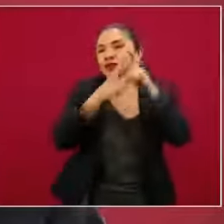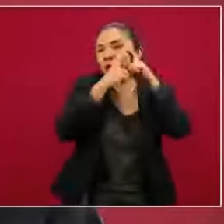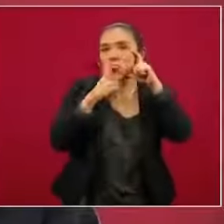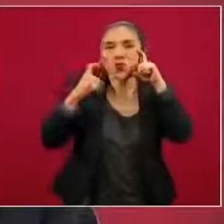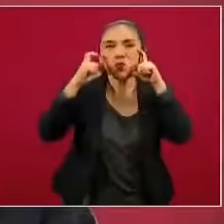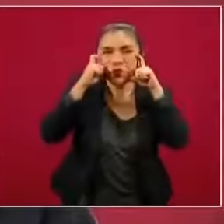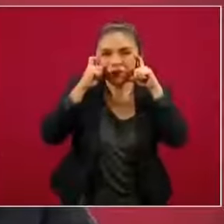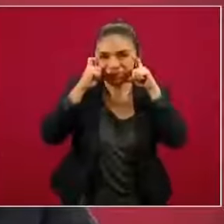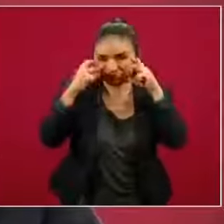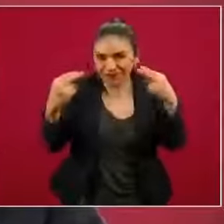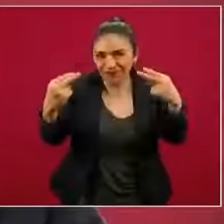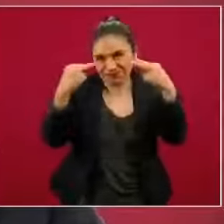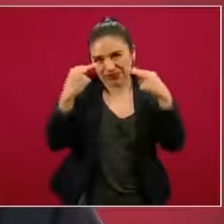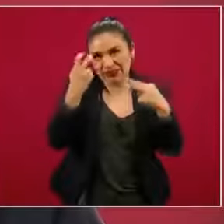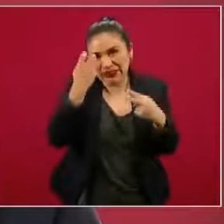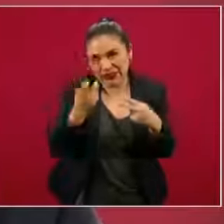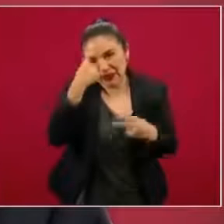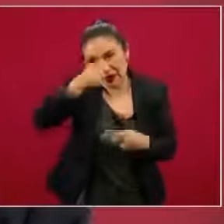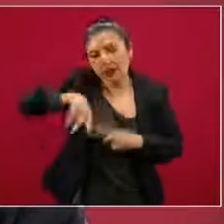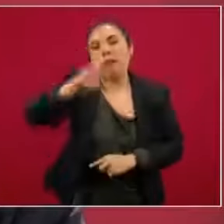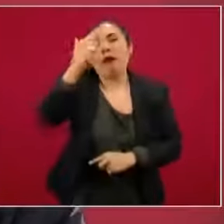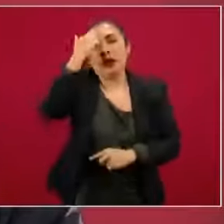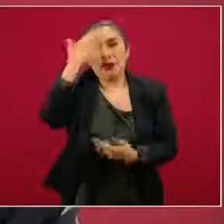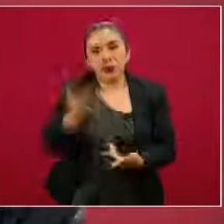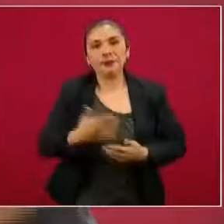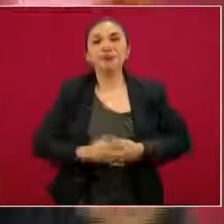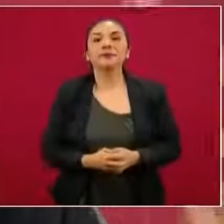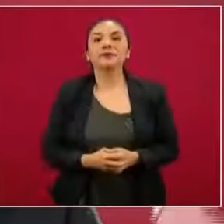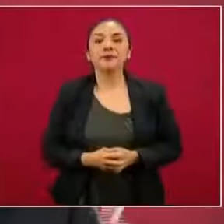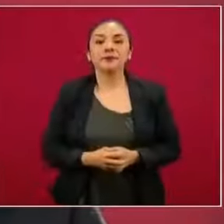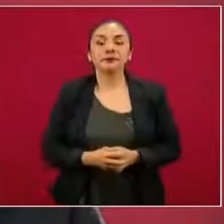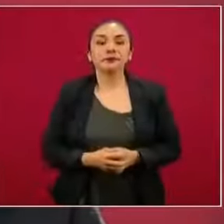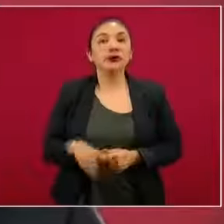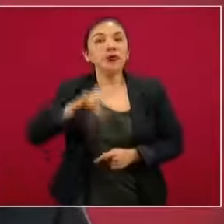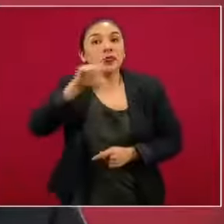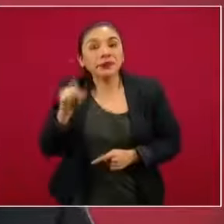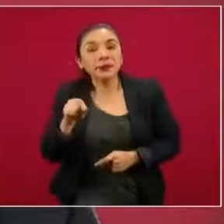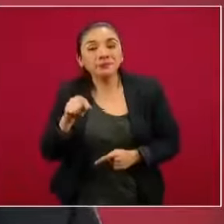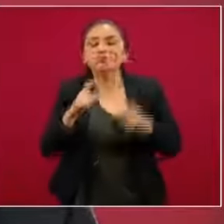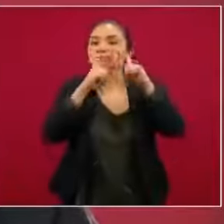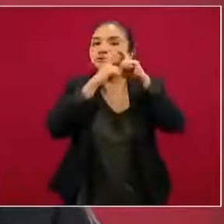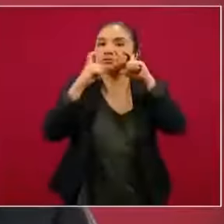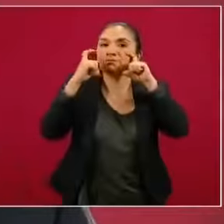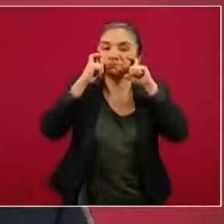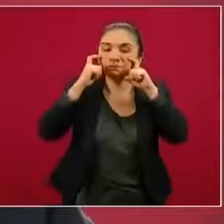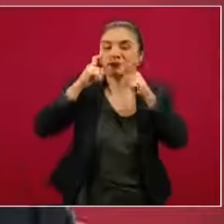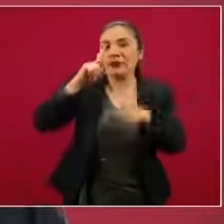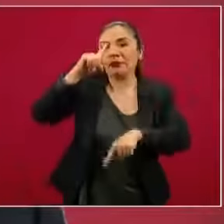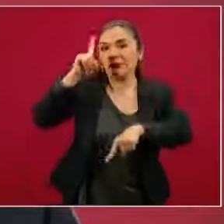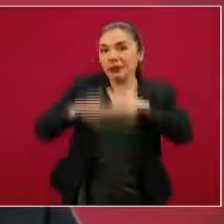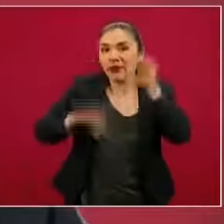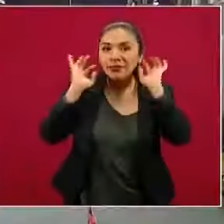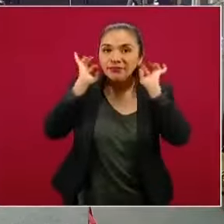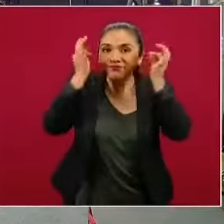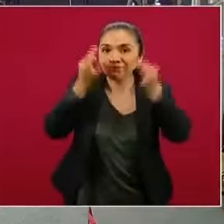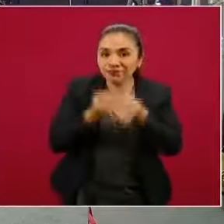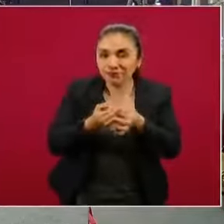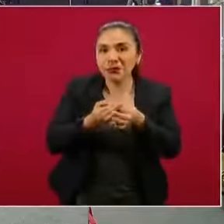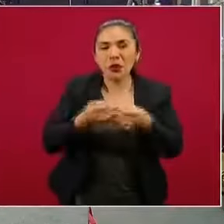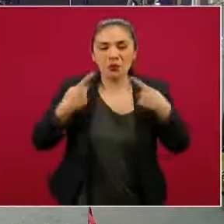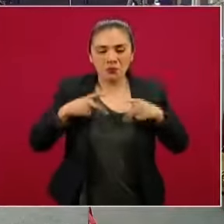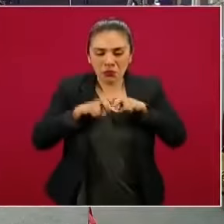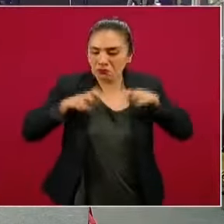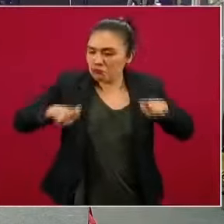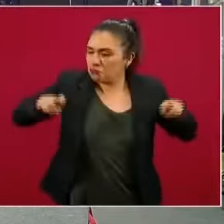conferencia con el cubrebocas puesto. Después ya nos lo quitamos en la medida en que estamos a sana distancia y la conservamos entre